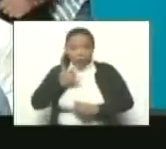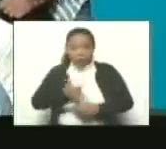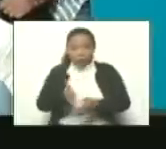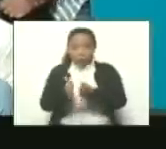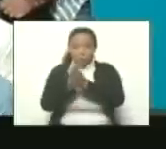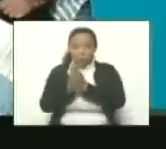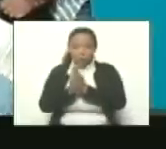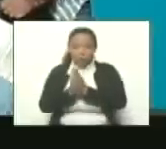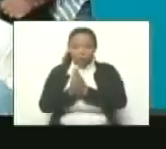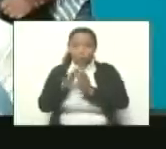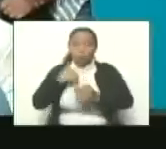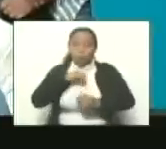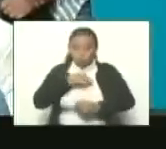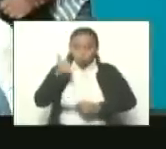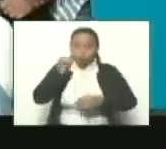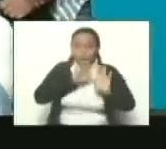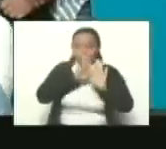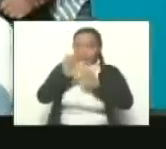favor,